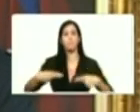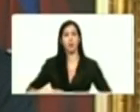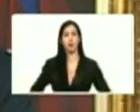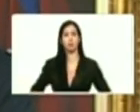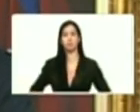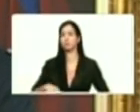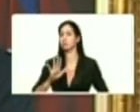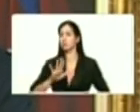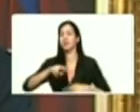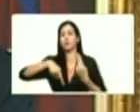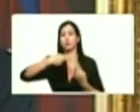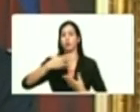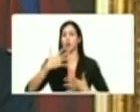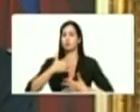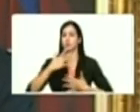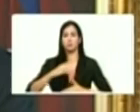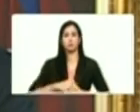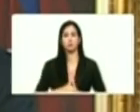revolucionario